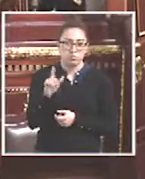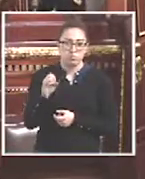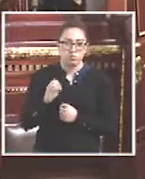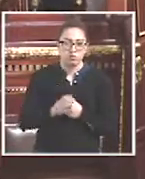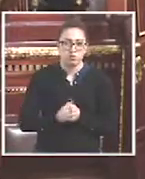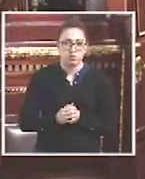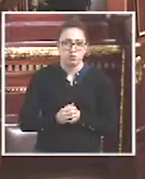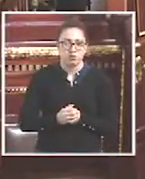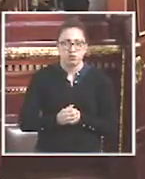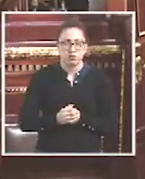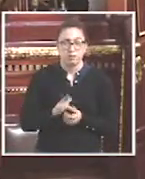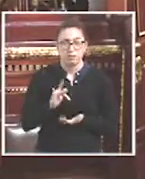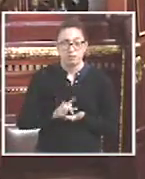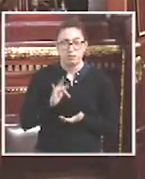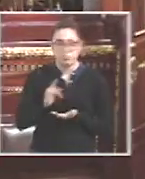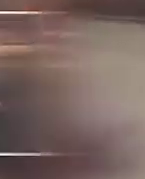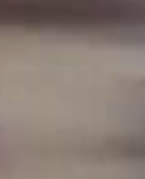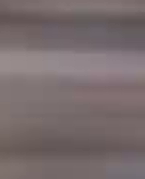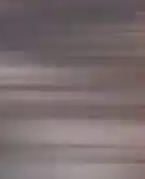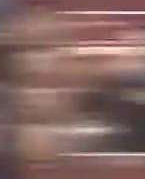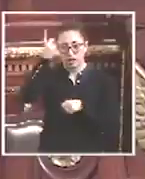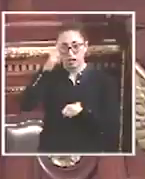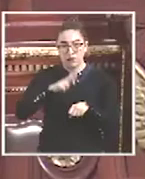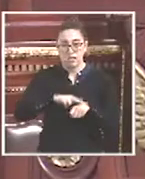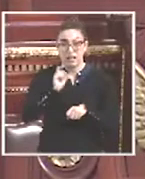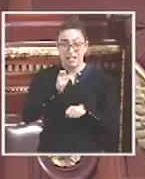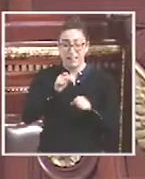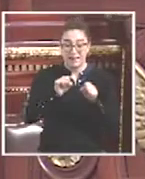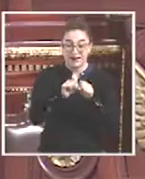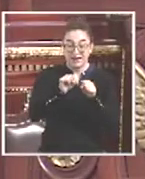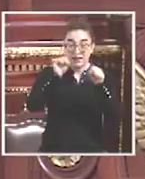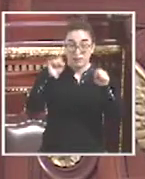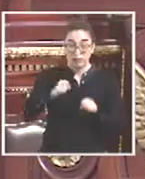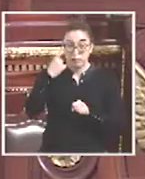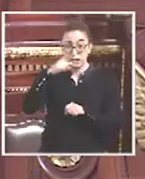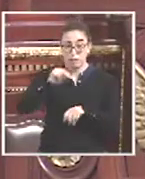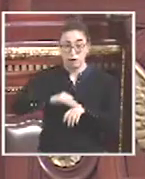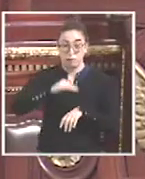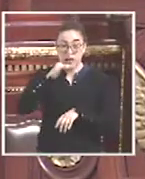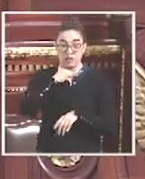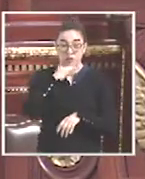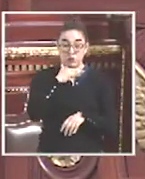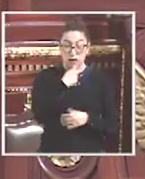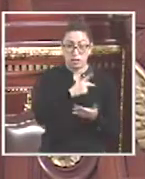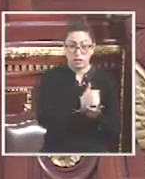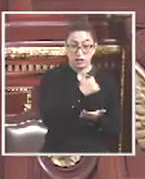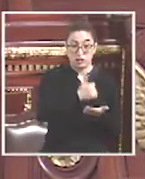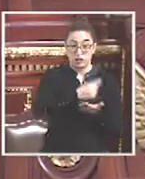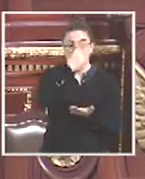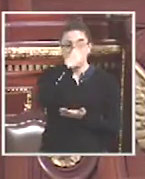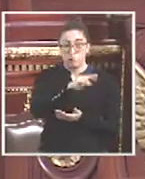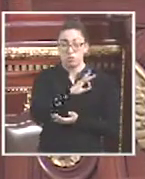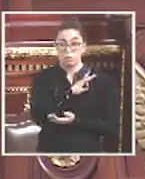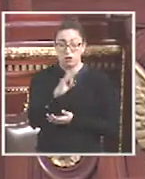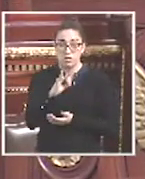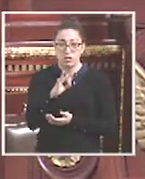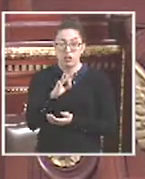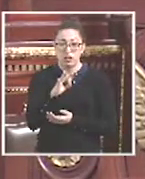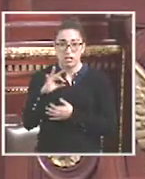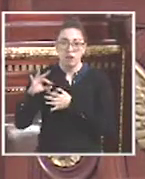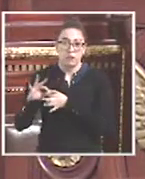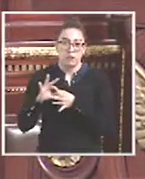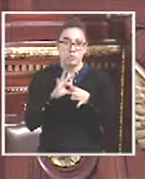Otros diputados participaron en el debate. El sistema anticorrupción de la Ciudad de México pudiera entrar a